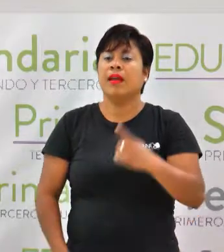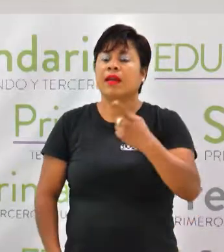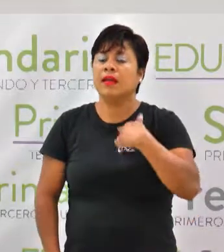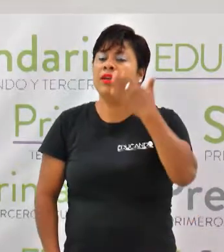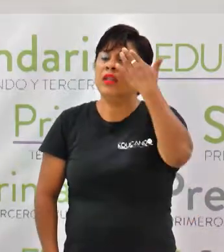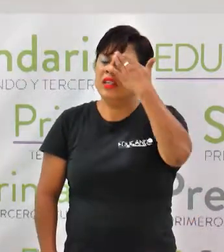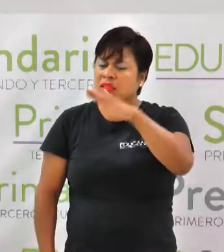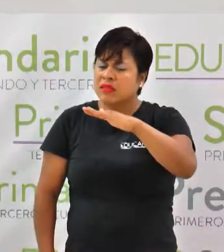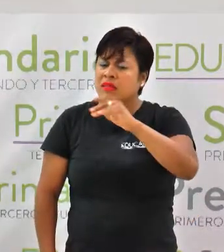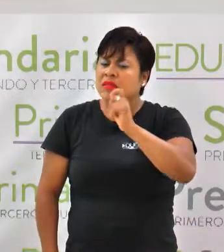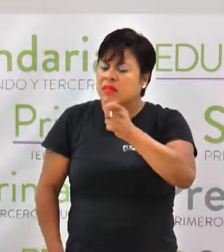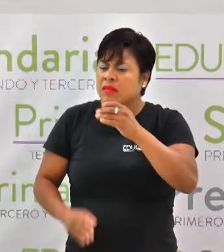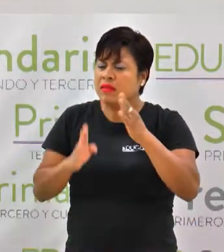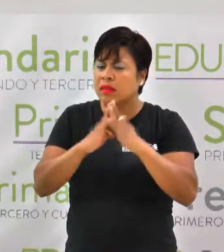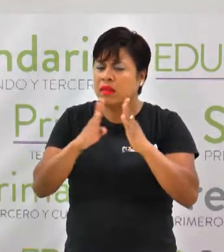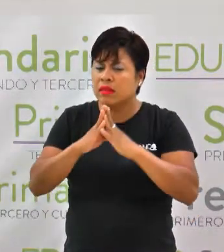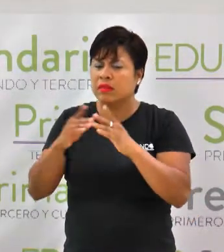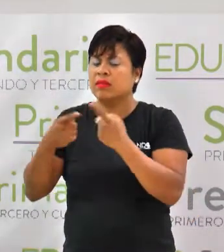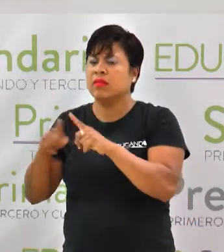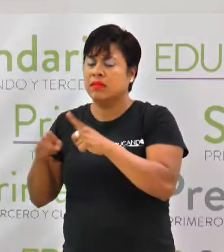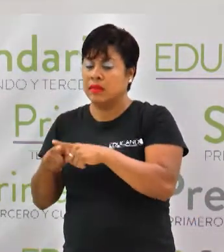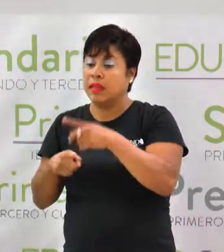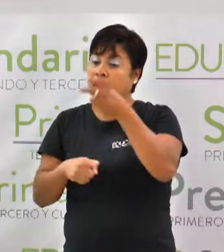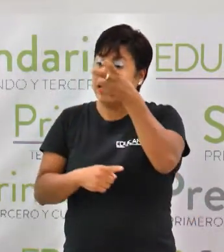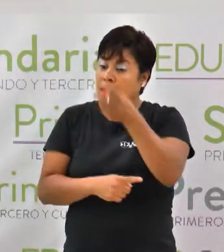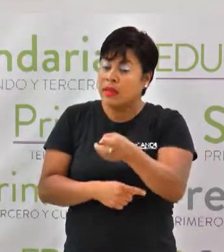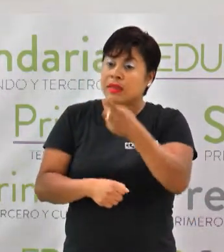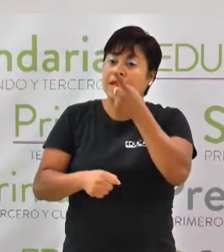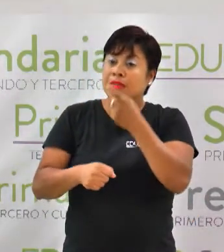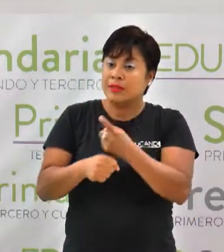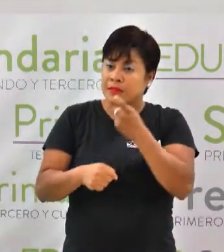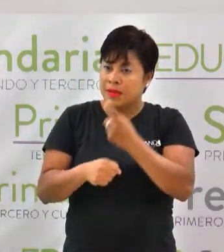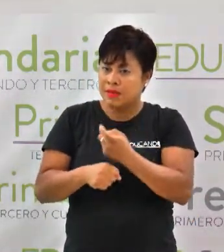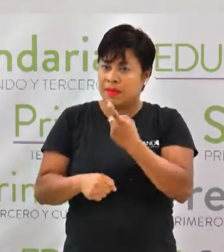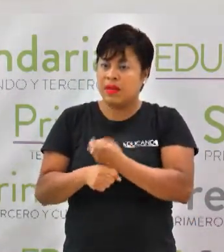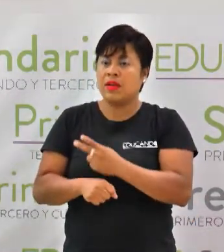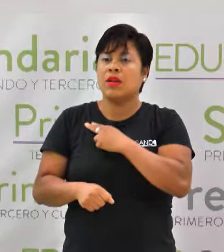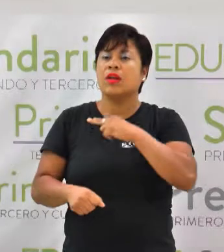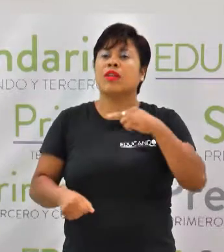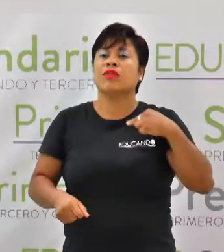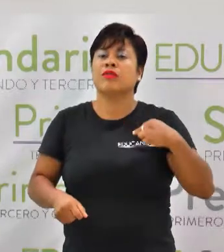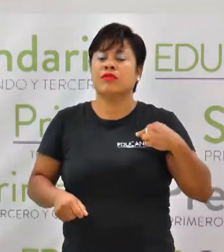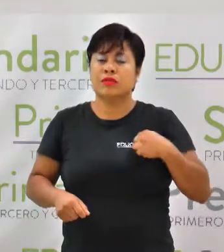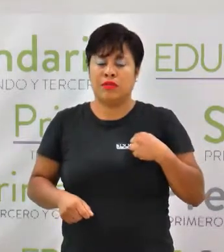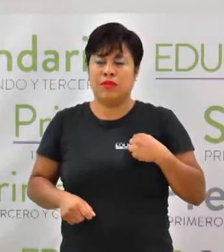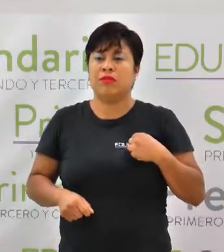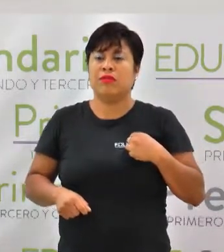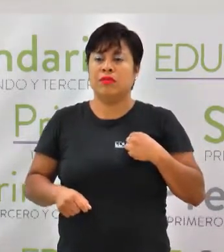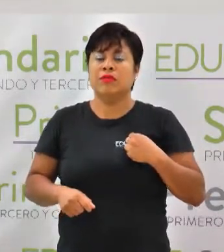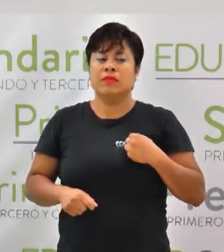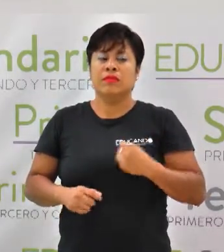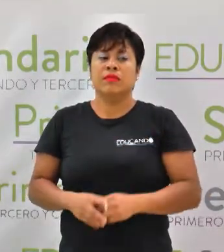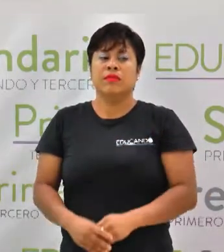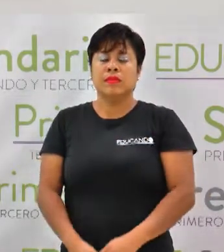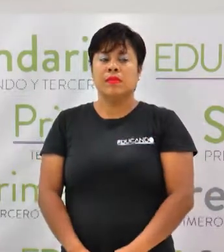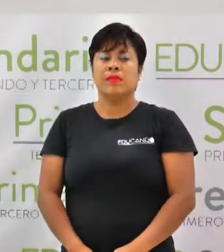lo que sé de las casas. Eso es lo primero que vamos a